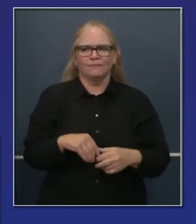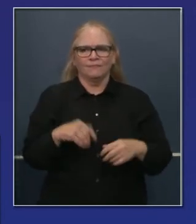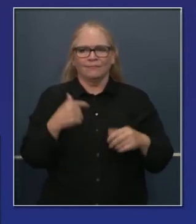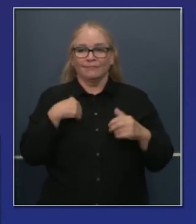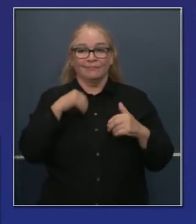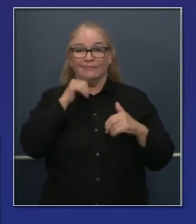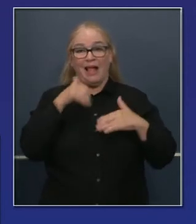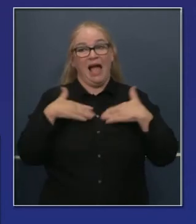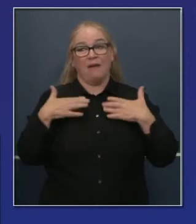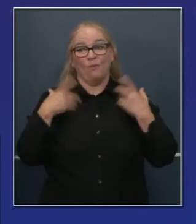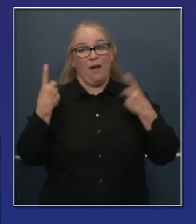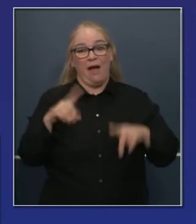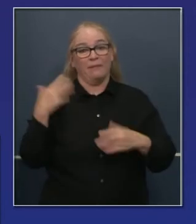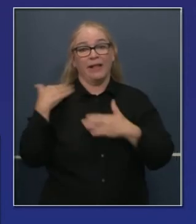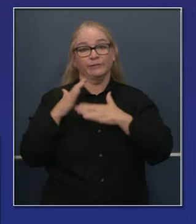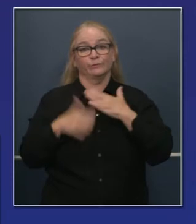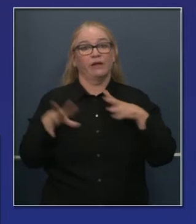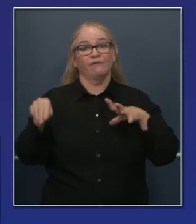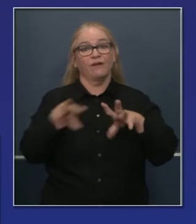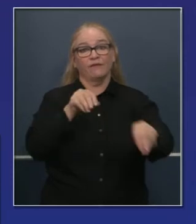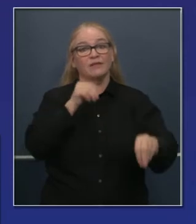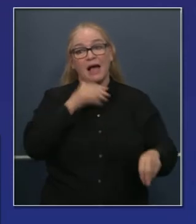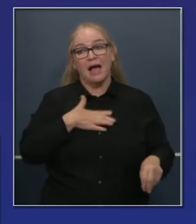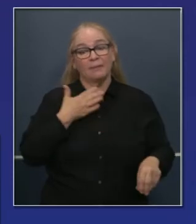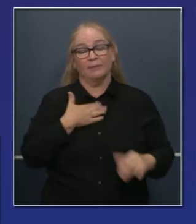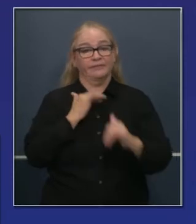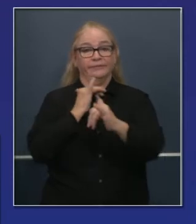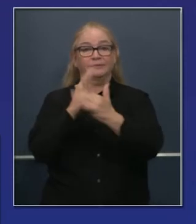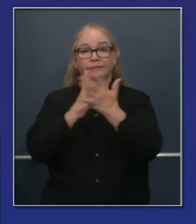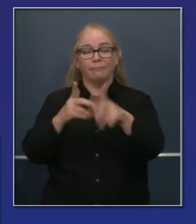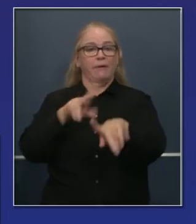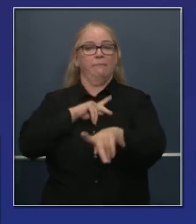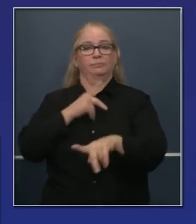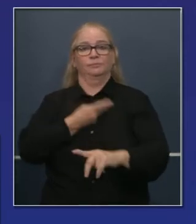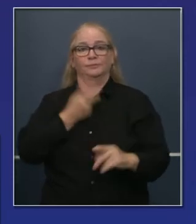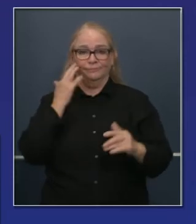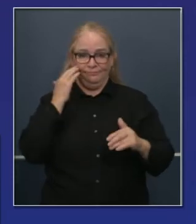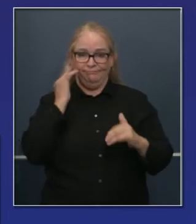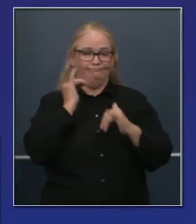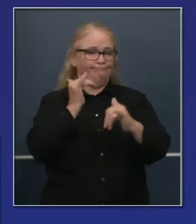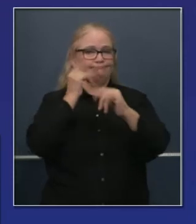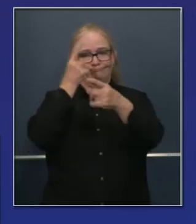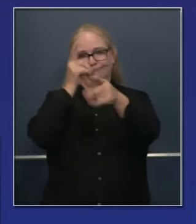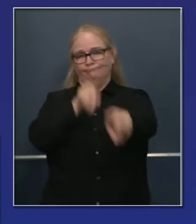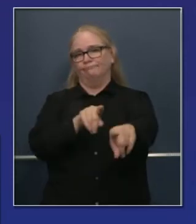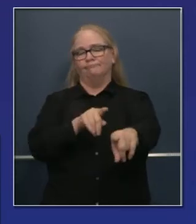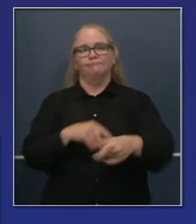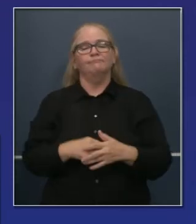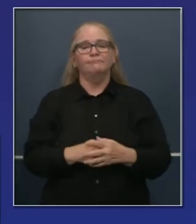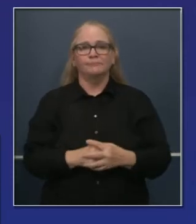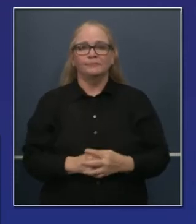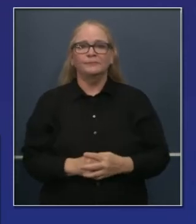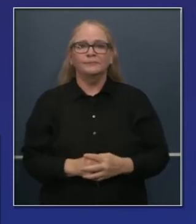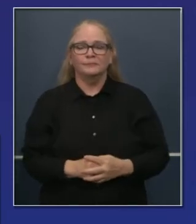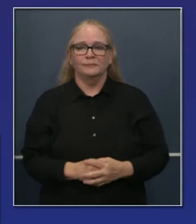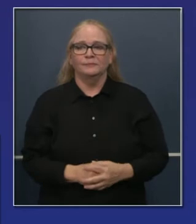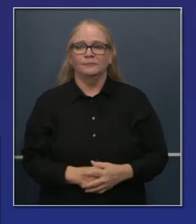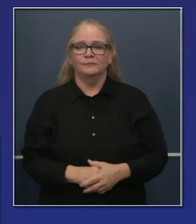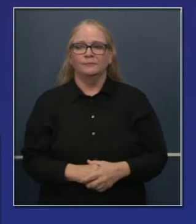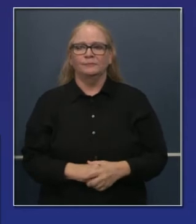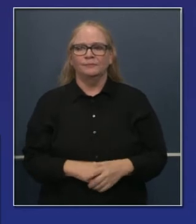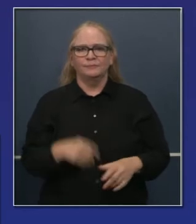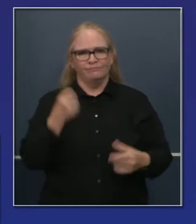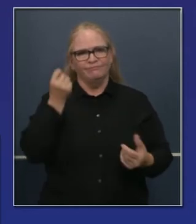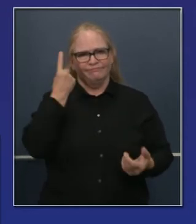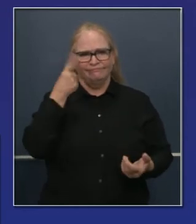aseguramiento no estoy complacido con las cosas negativas que han pasado y tampoco deben estarlo ustedes les puedo asegurar que no